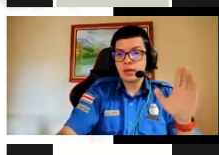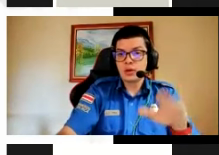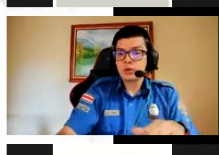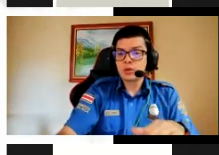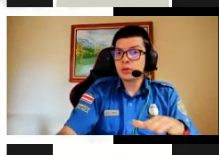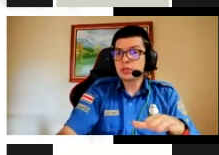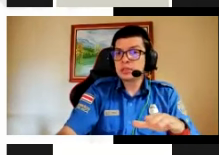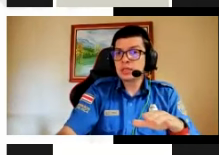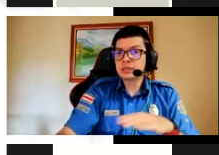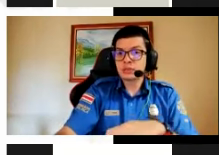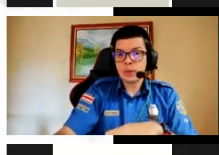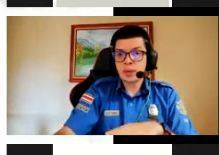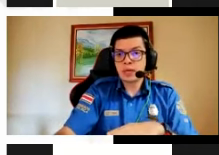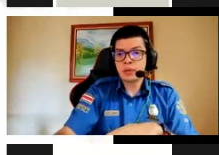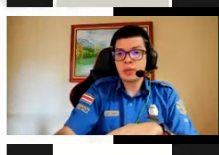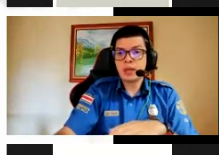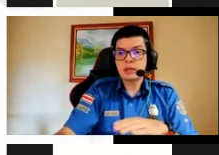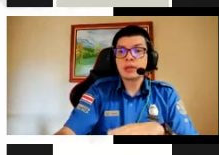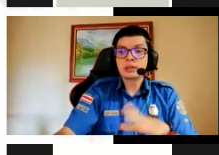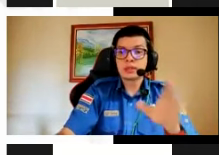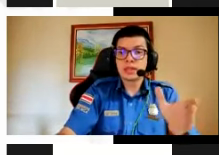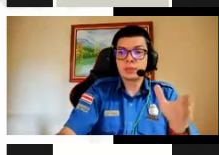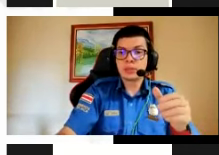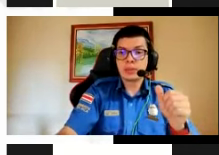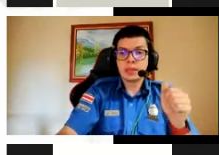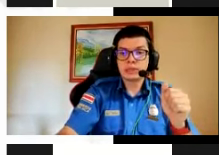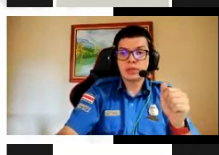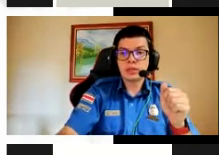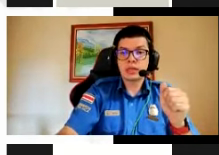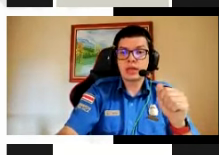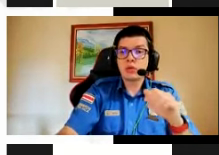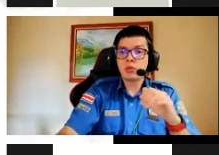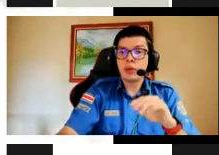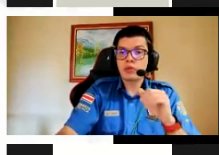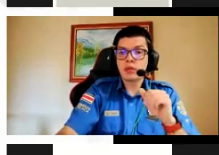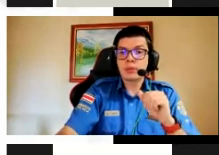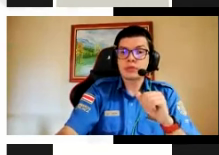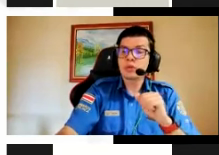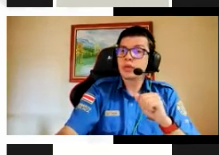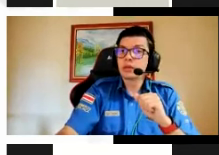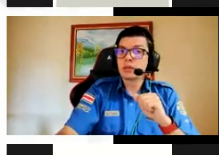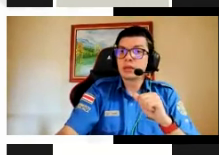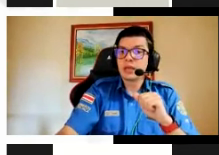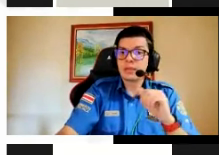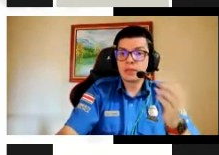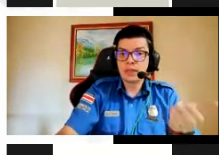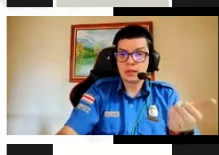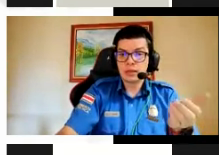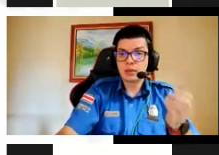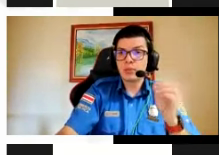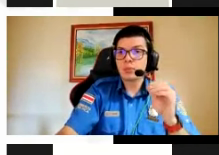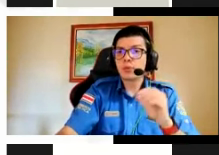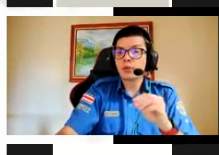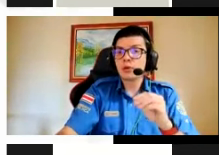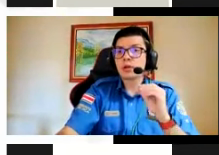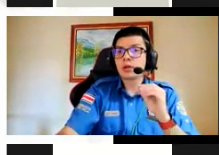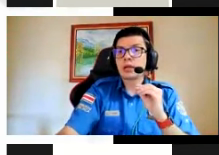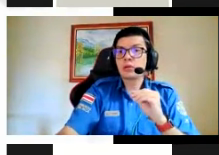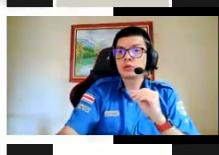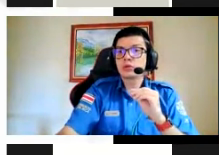¿Ok? Otra noticia, nos vamos de Alajuela, saltamos a Paraíso de Cartago, muere una persona también